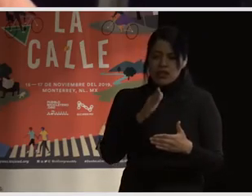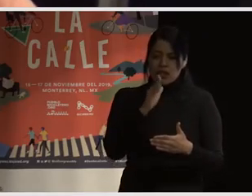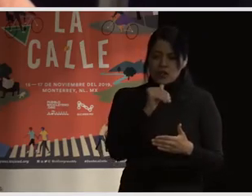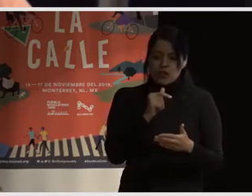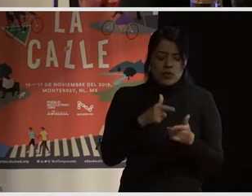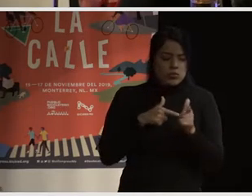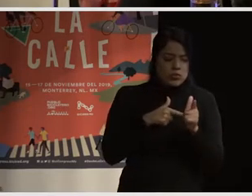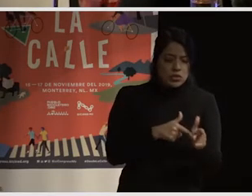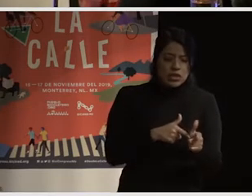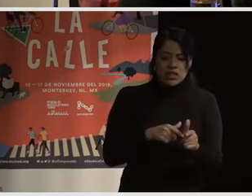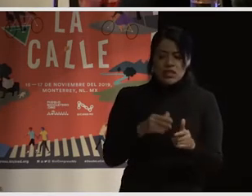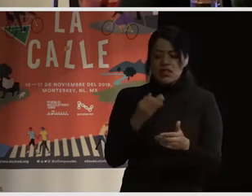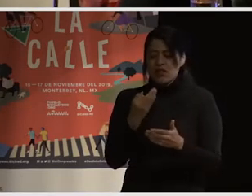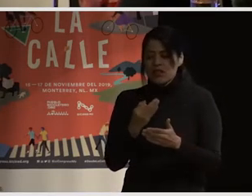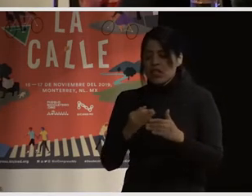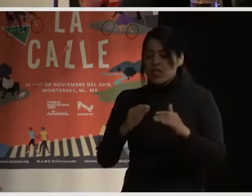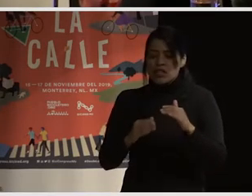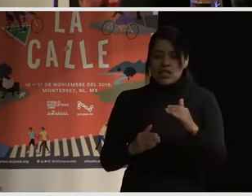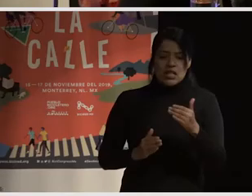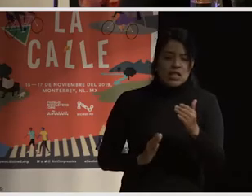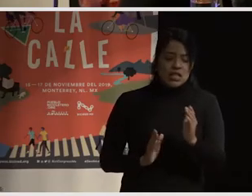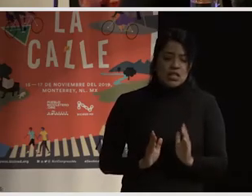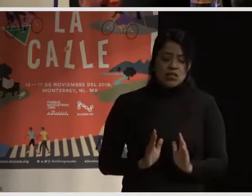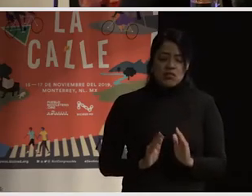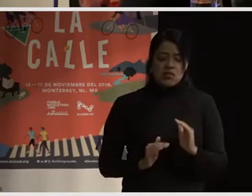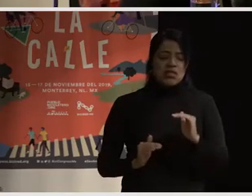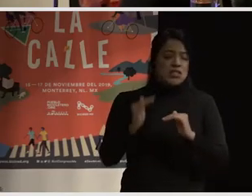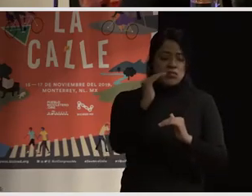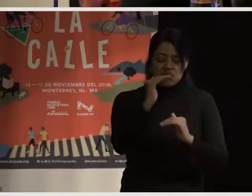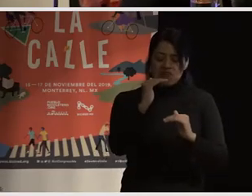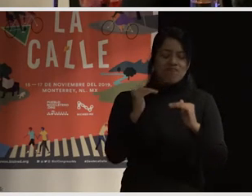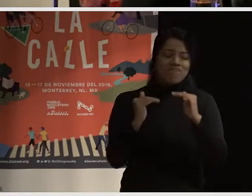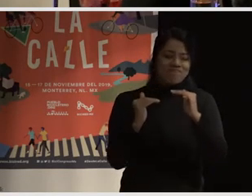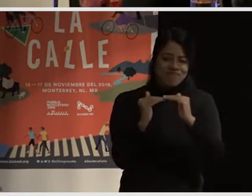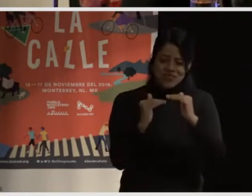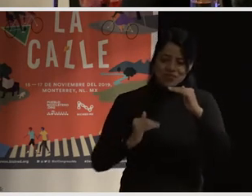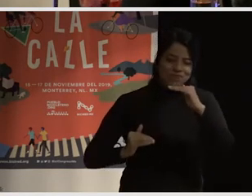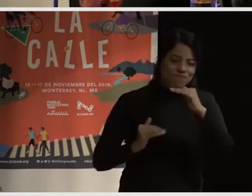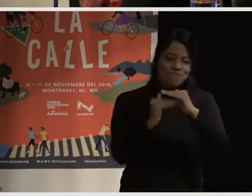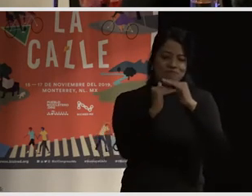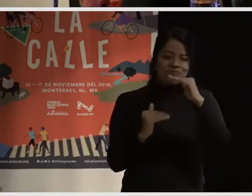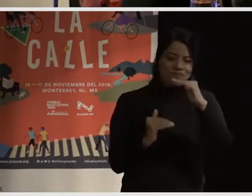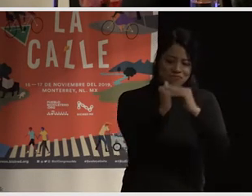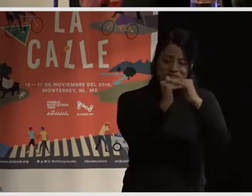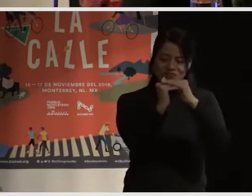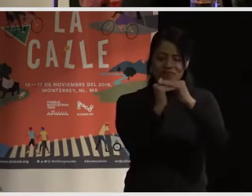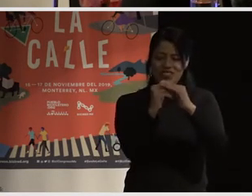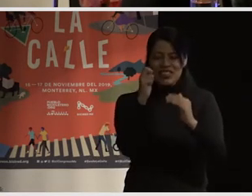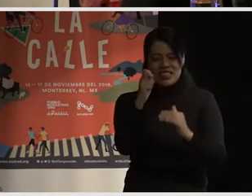pasividad ni subimos y bajamos nos quedamos igual eso mismo ha hecho muy peligroso que es el miedo